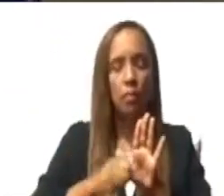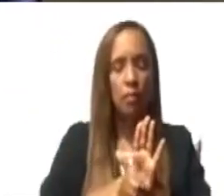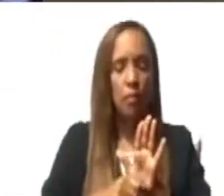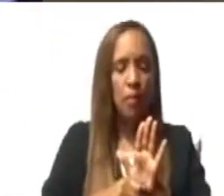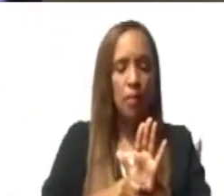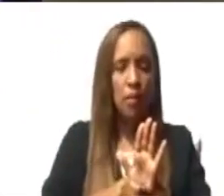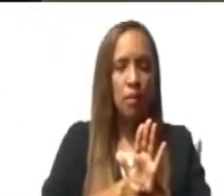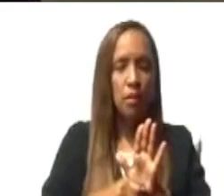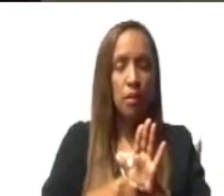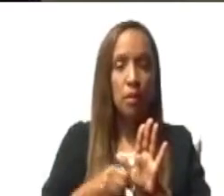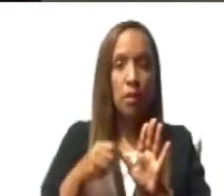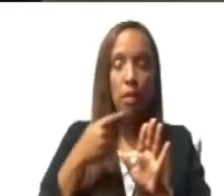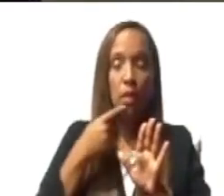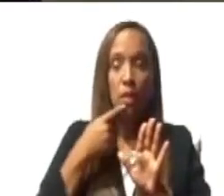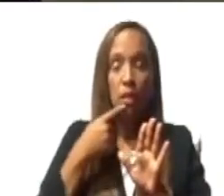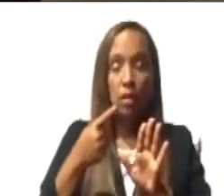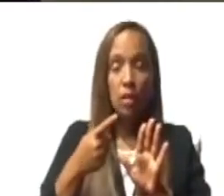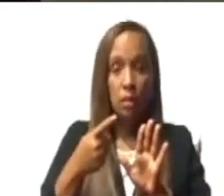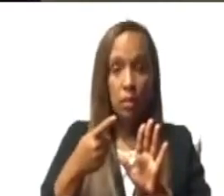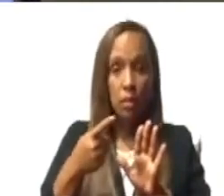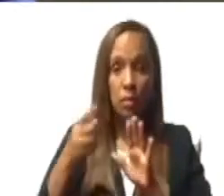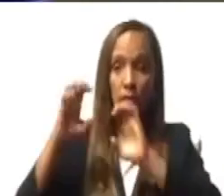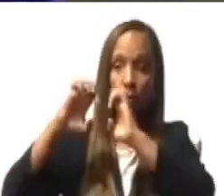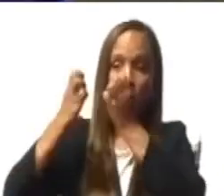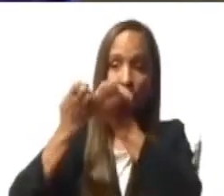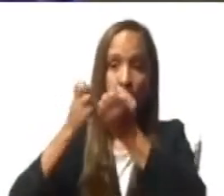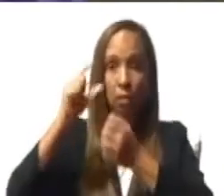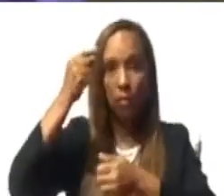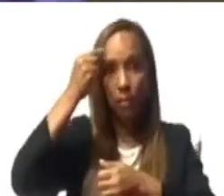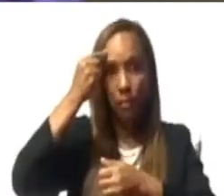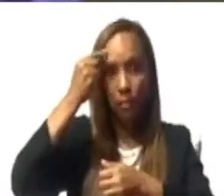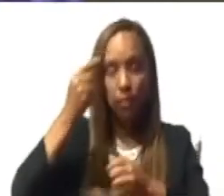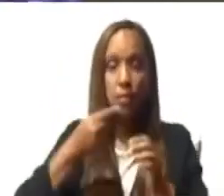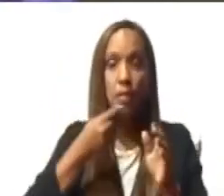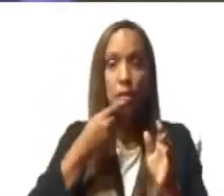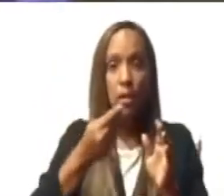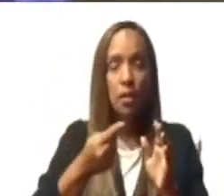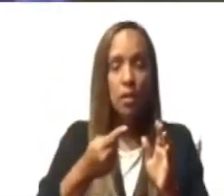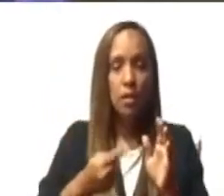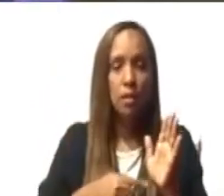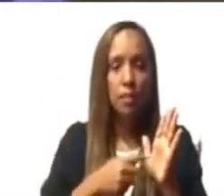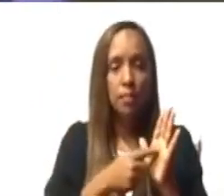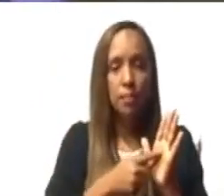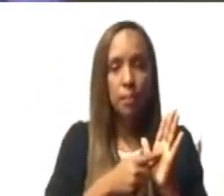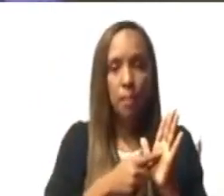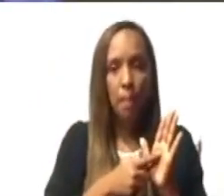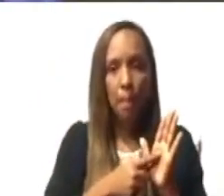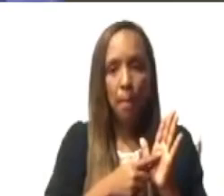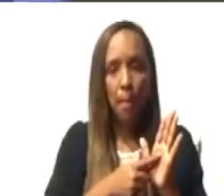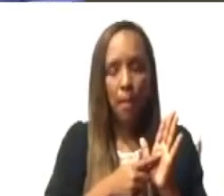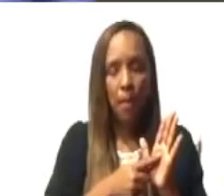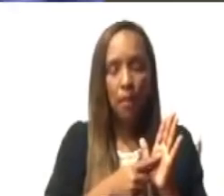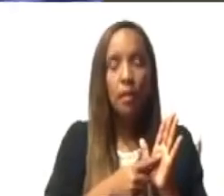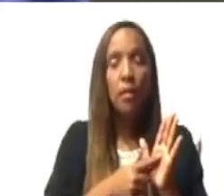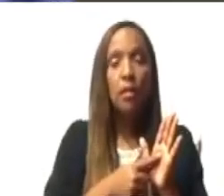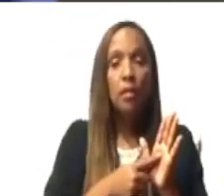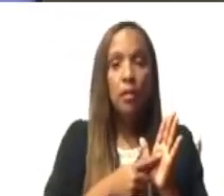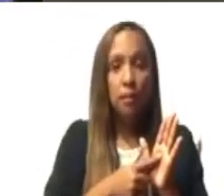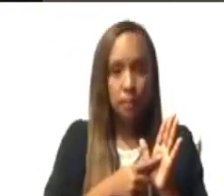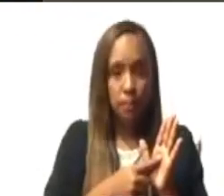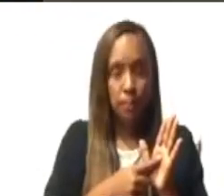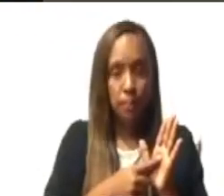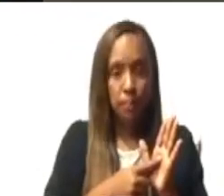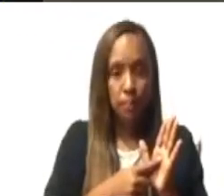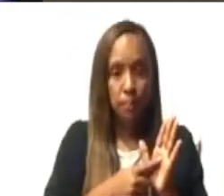remite esta pieza, nos dice, cito: con respecto a los ingresos fiscales durante la primera mitad del